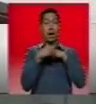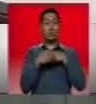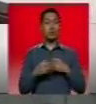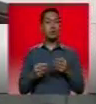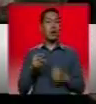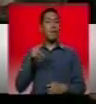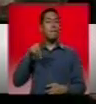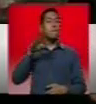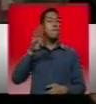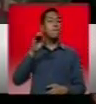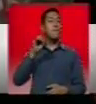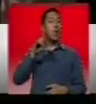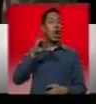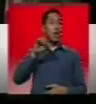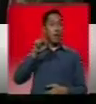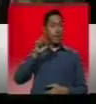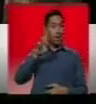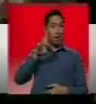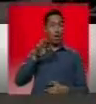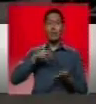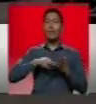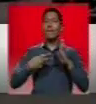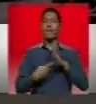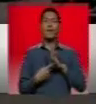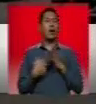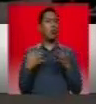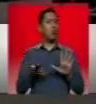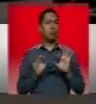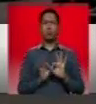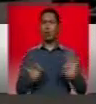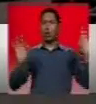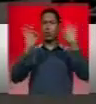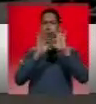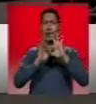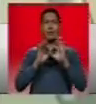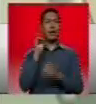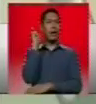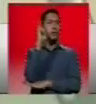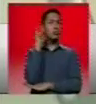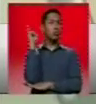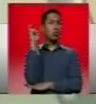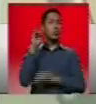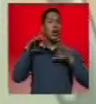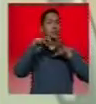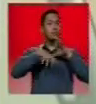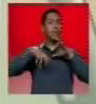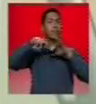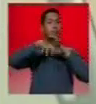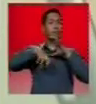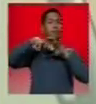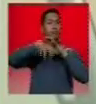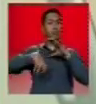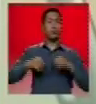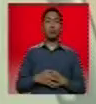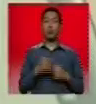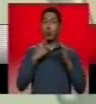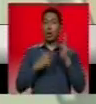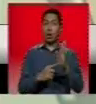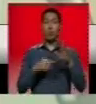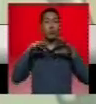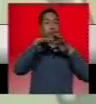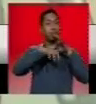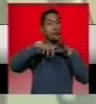Bolívar es clave para nuestra industria minera. Por aquí saldrá el mineral de Fruta del